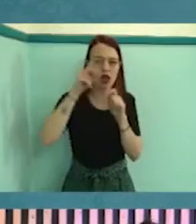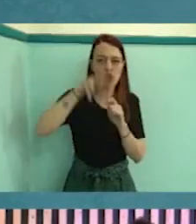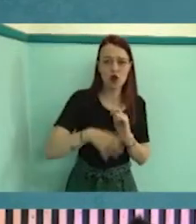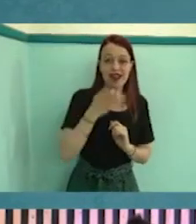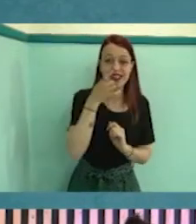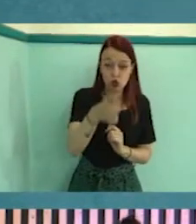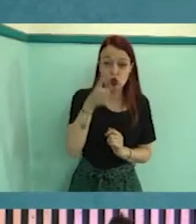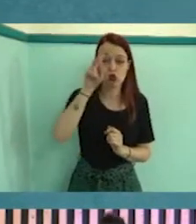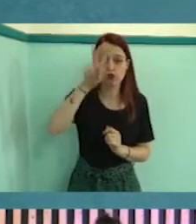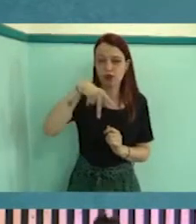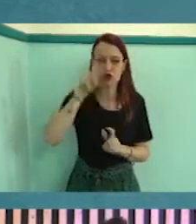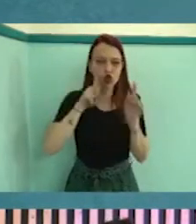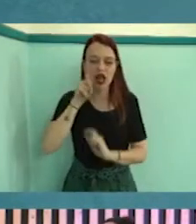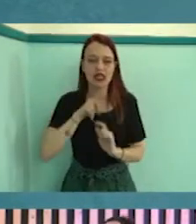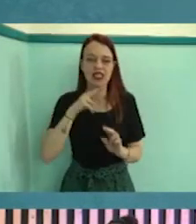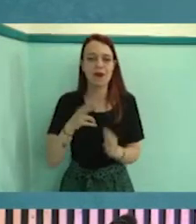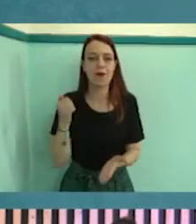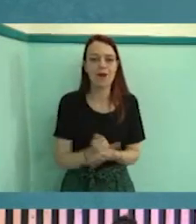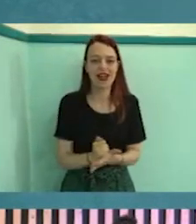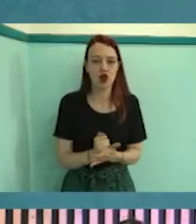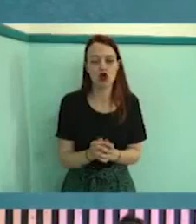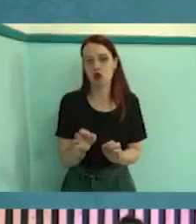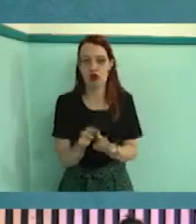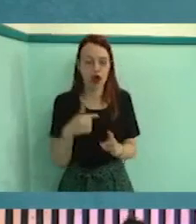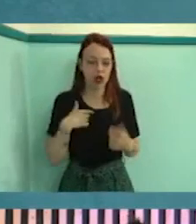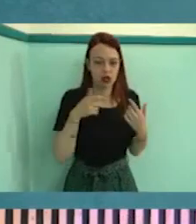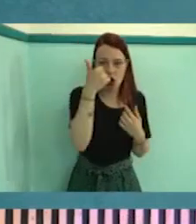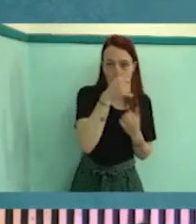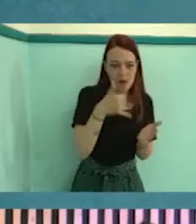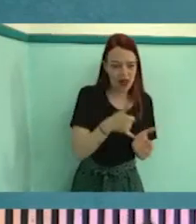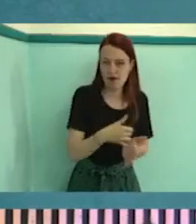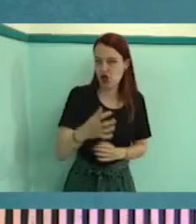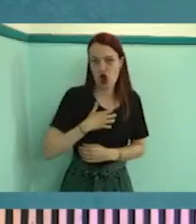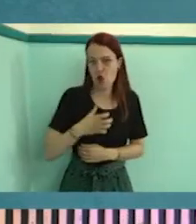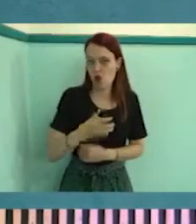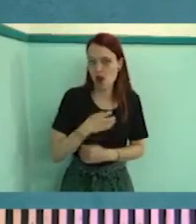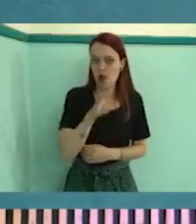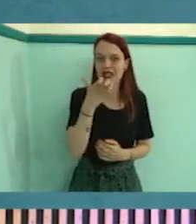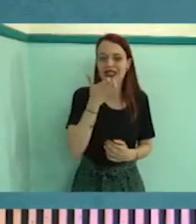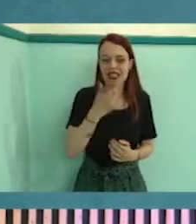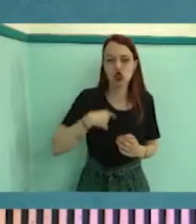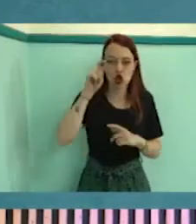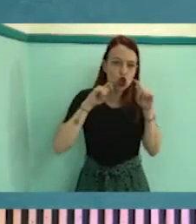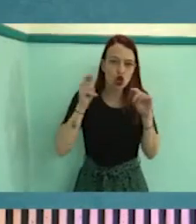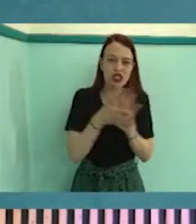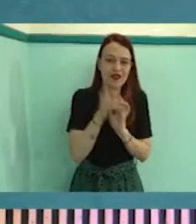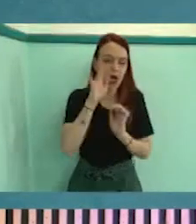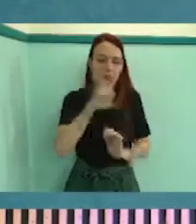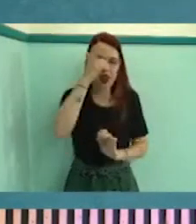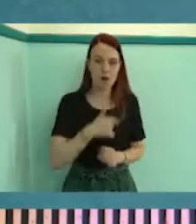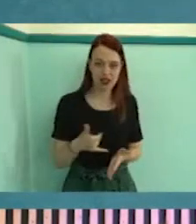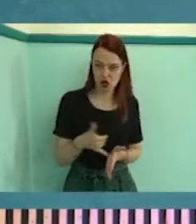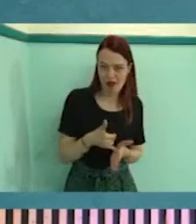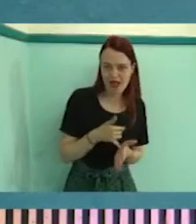no esa cosa como de la fragilidad de yo no puedo mostrarme porque eso me atribuye a una debilidad no que me quita esa hombría no que que parece como que tengo